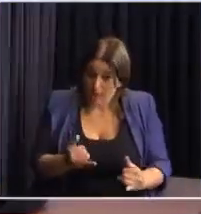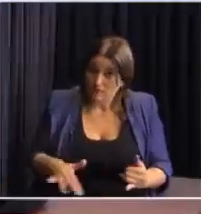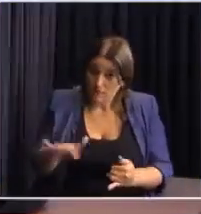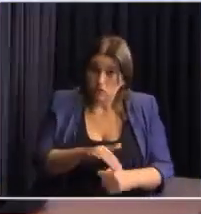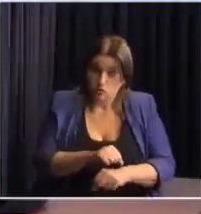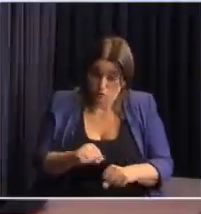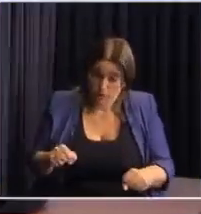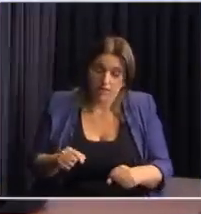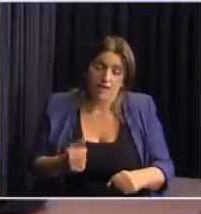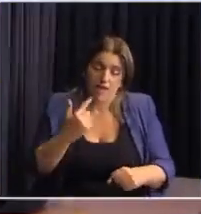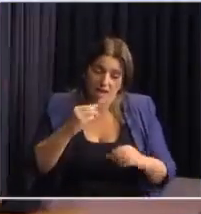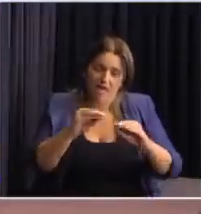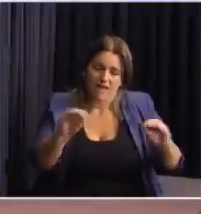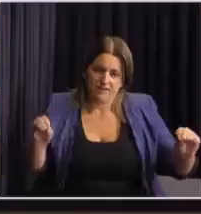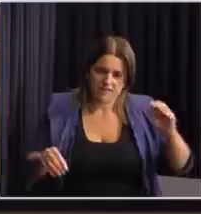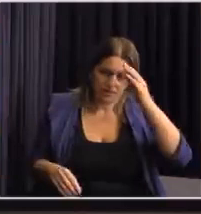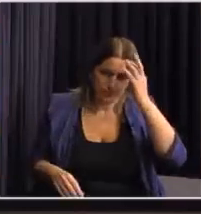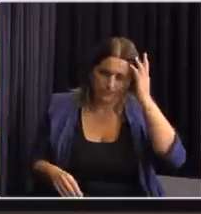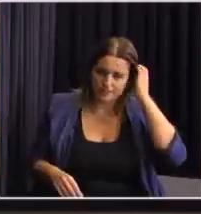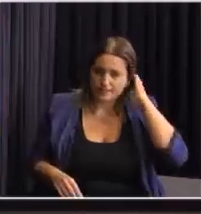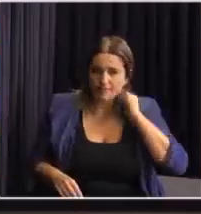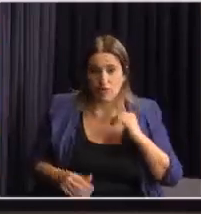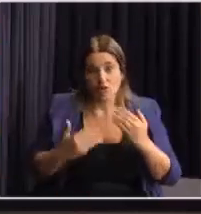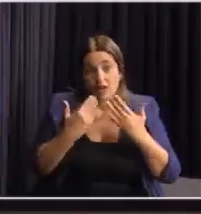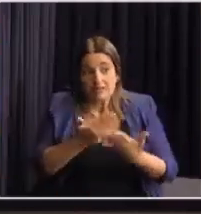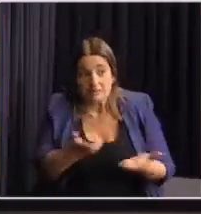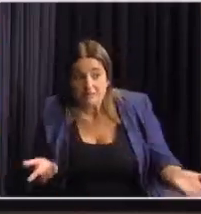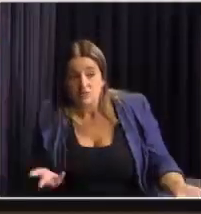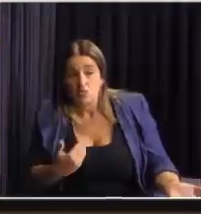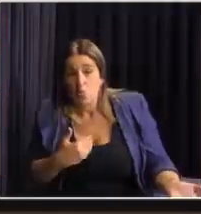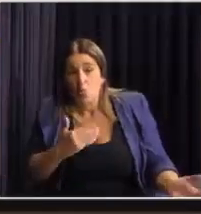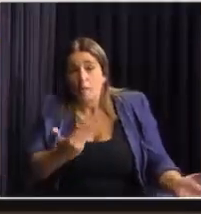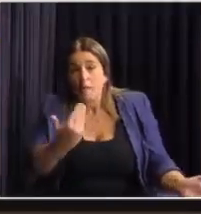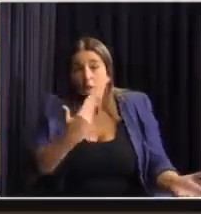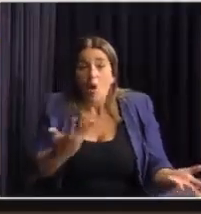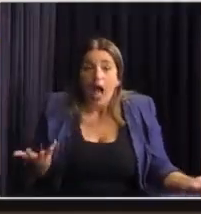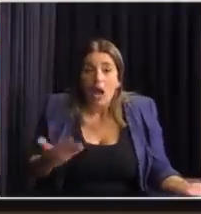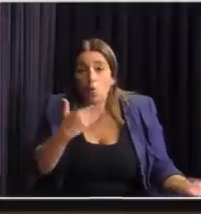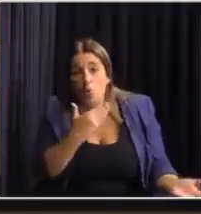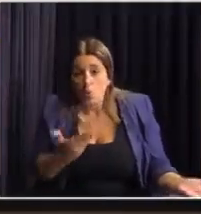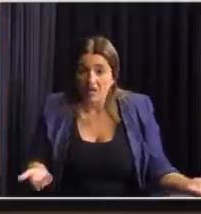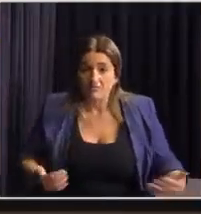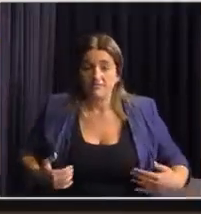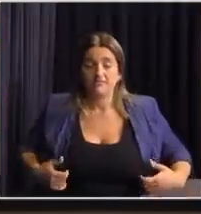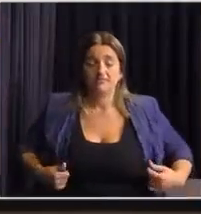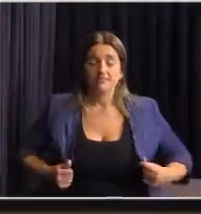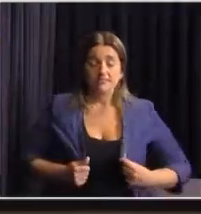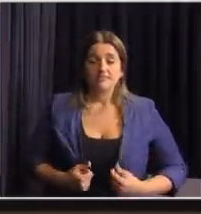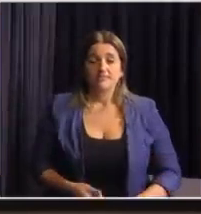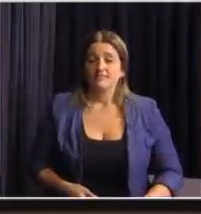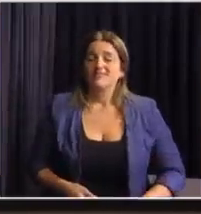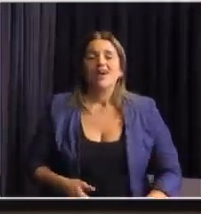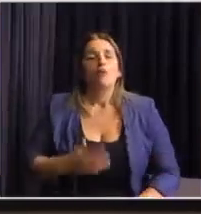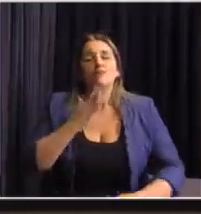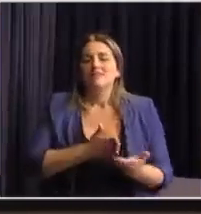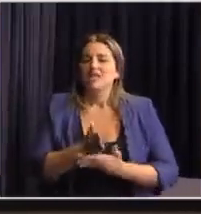para dar cifras seguras. Gracias, Pablo. Quedamos a la orden por alguna pregunta que tengan. Como